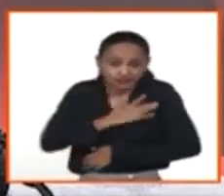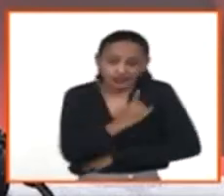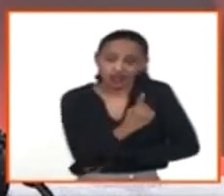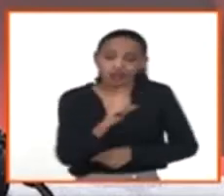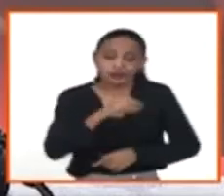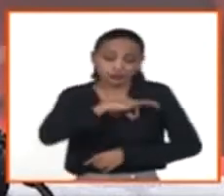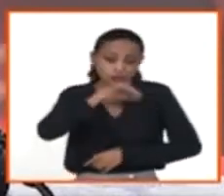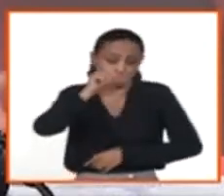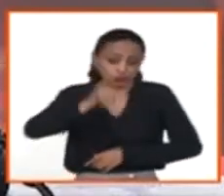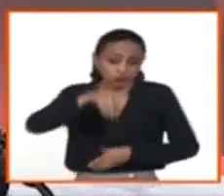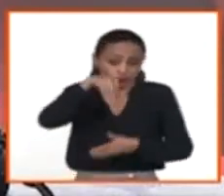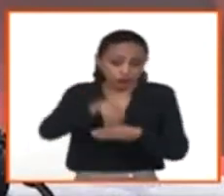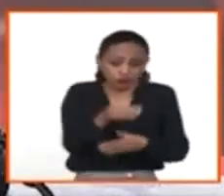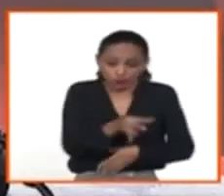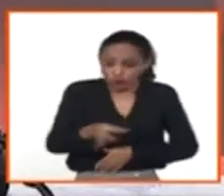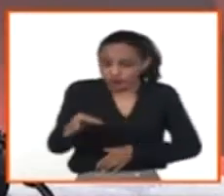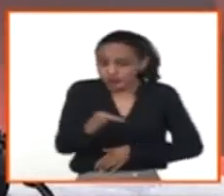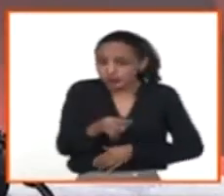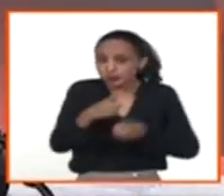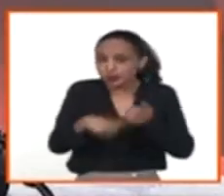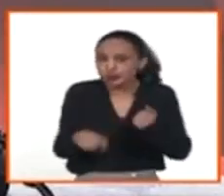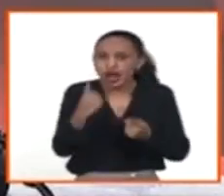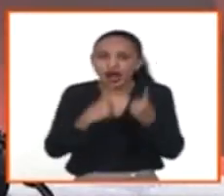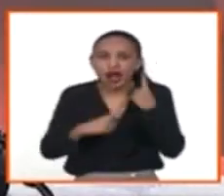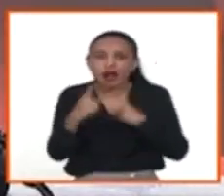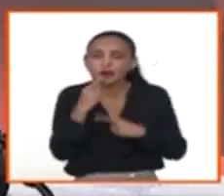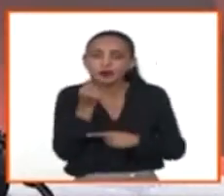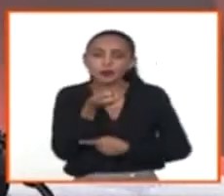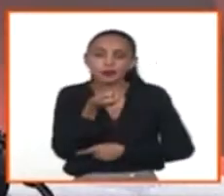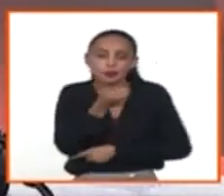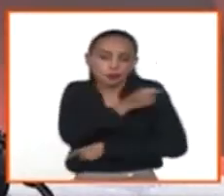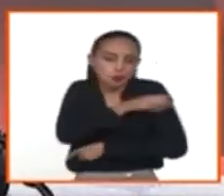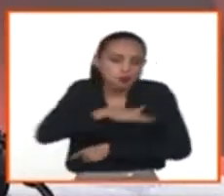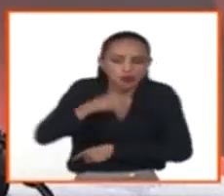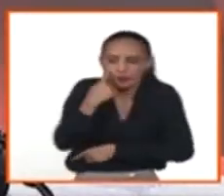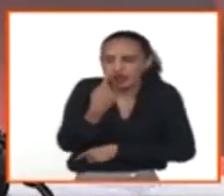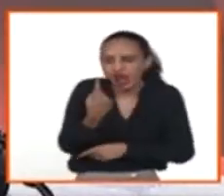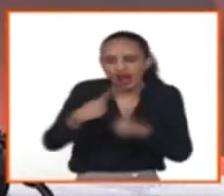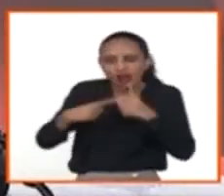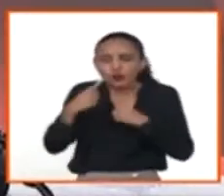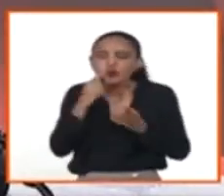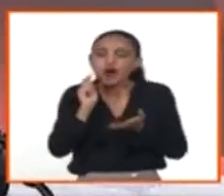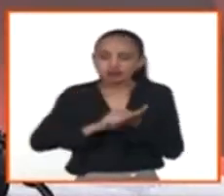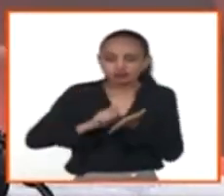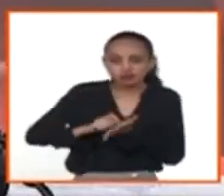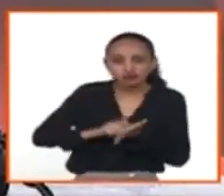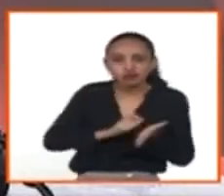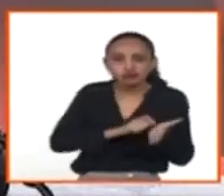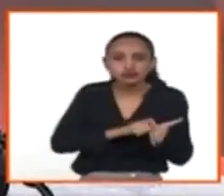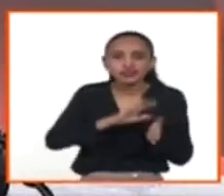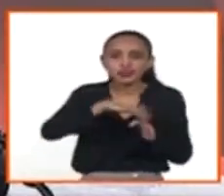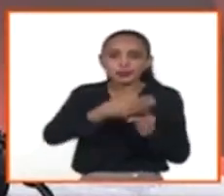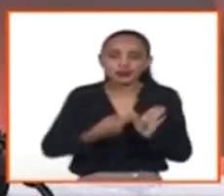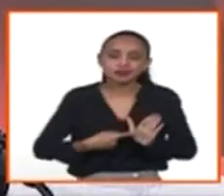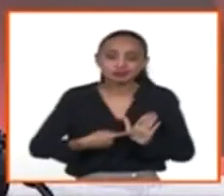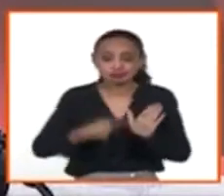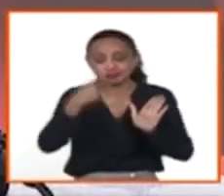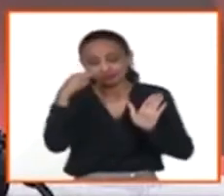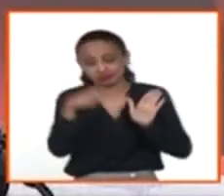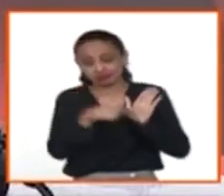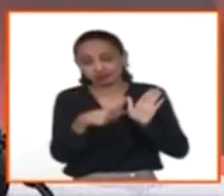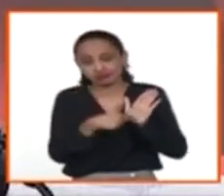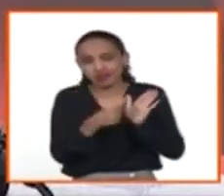determinadas inquietudes e información que han levantado desde la base, que pueden compartir con el equipo redactor de la